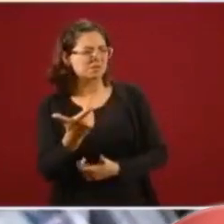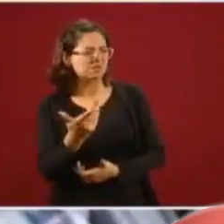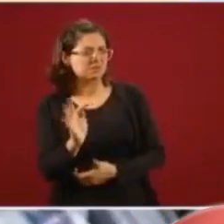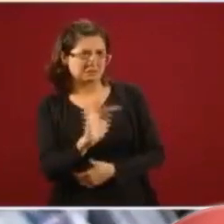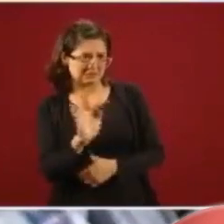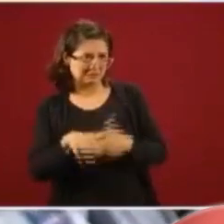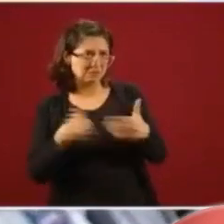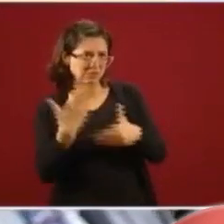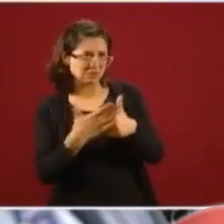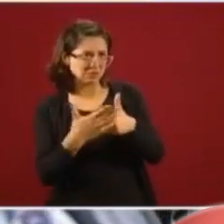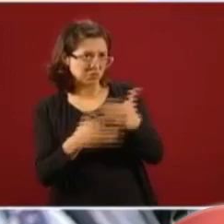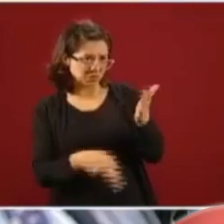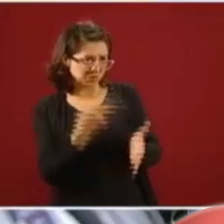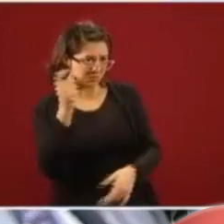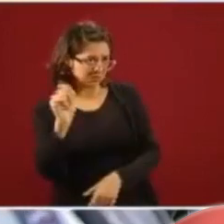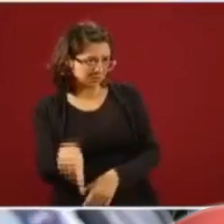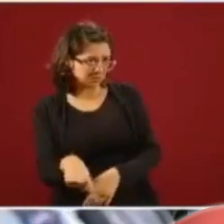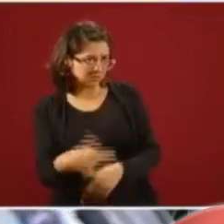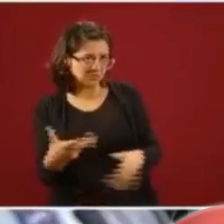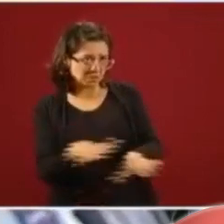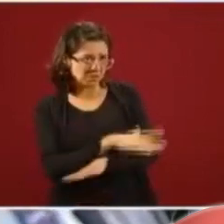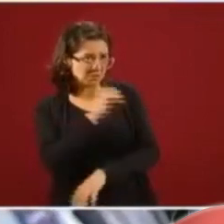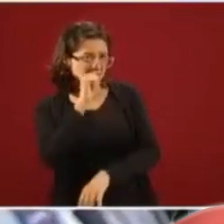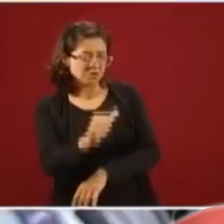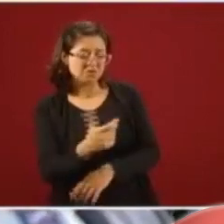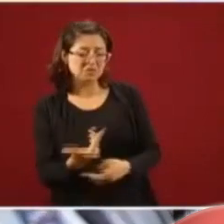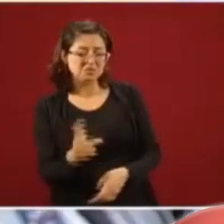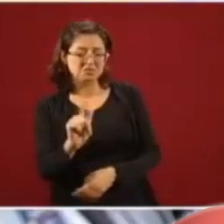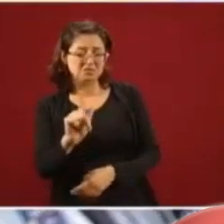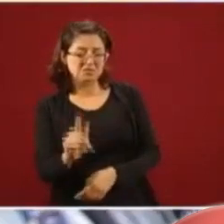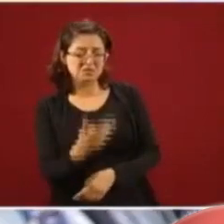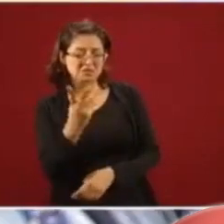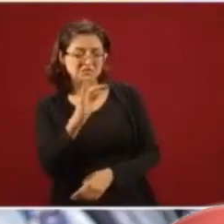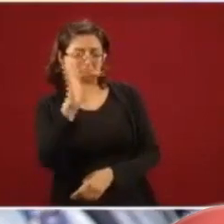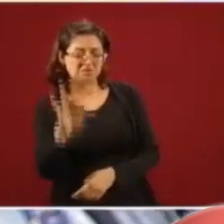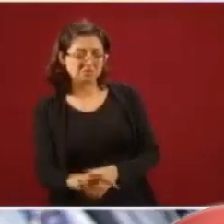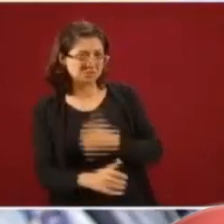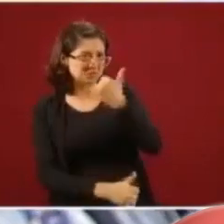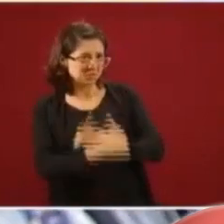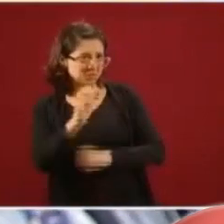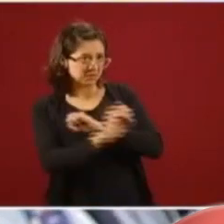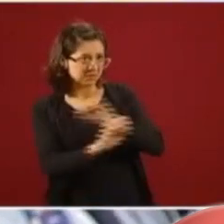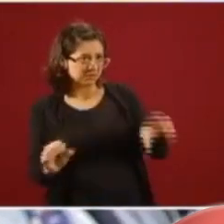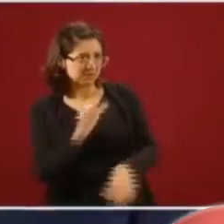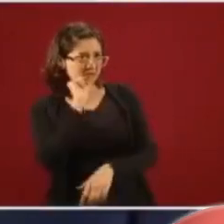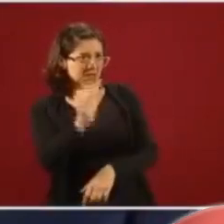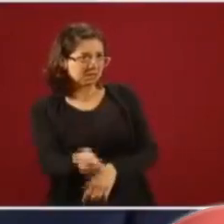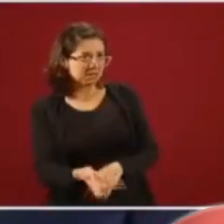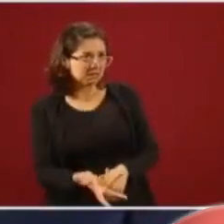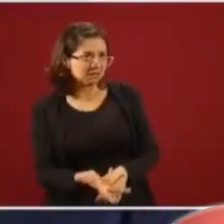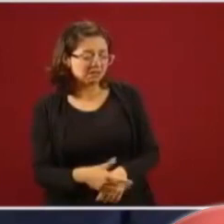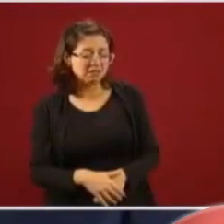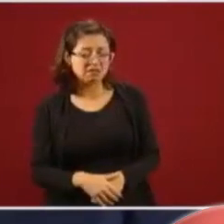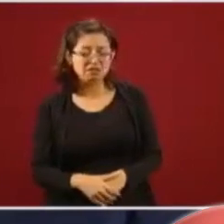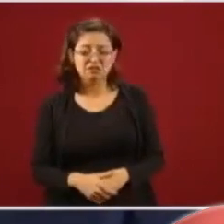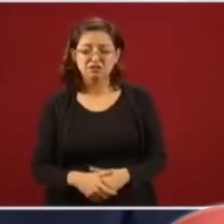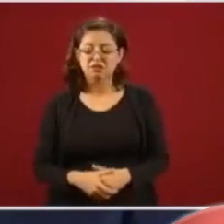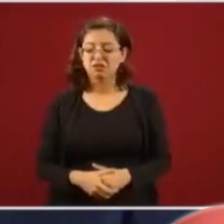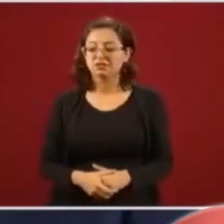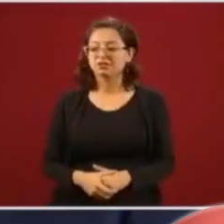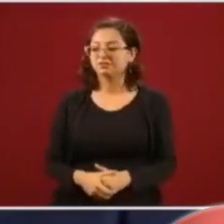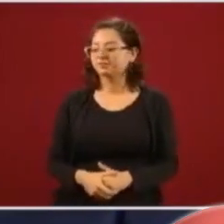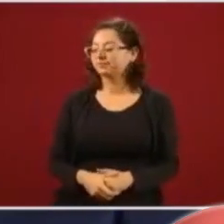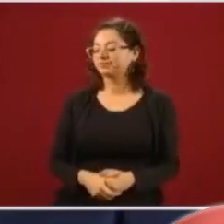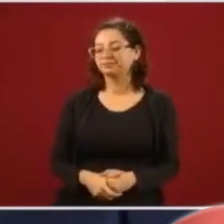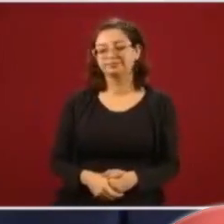también. De que nada cambie. No, y 74% han sido sin licitación. Es que tuvimos